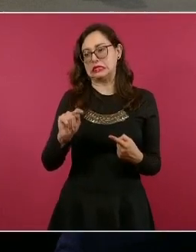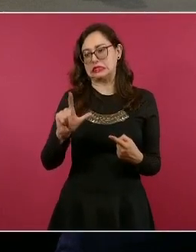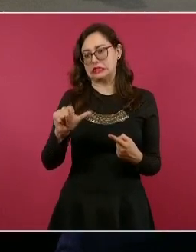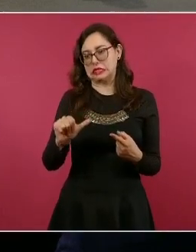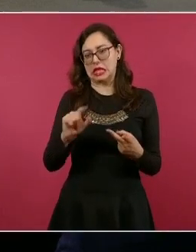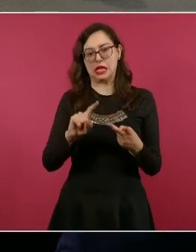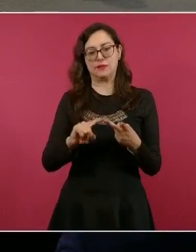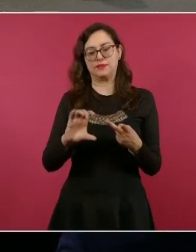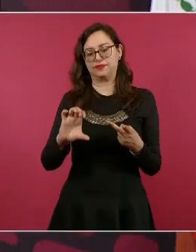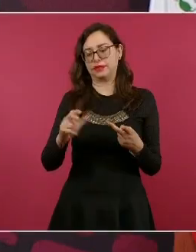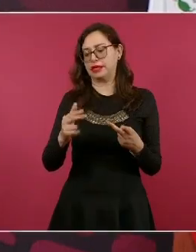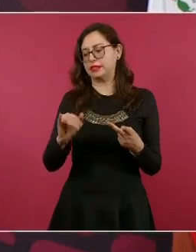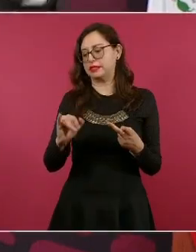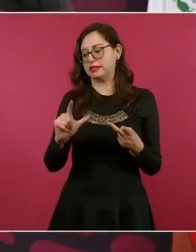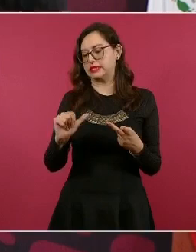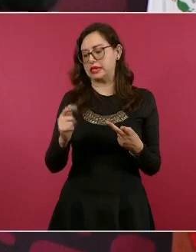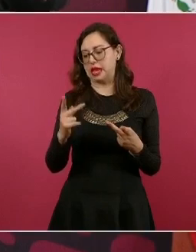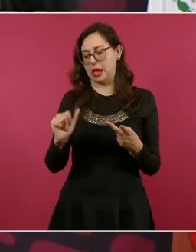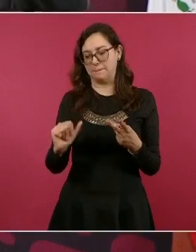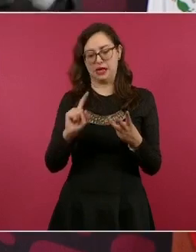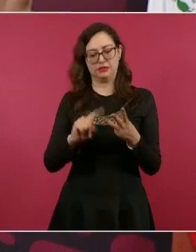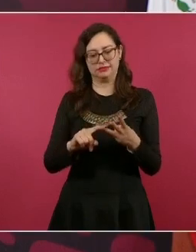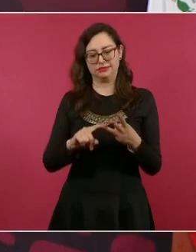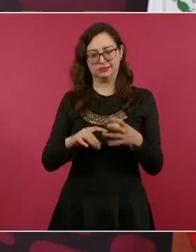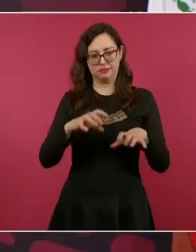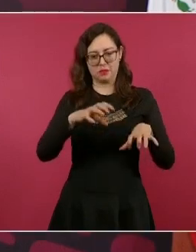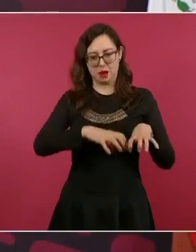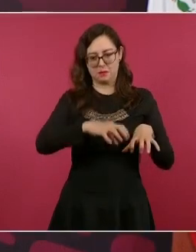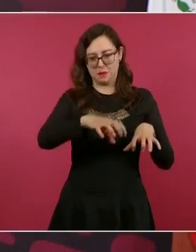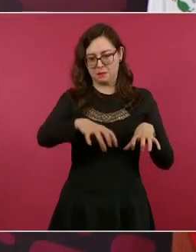en Chilapa, en toda esa región.